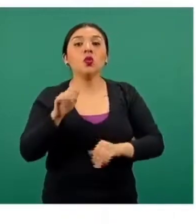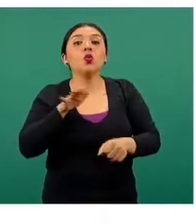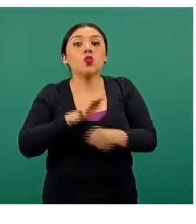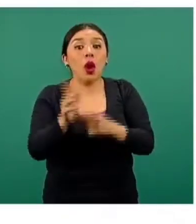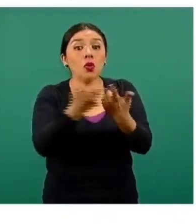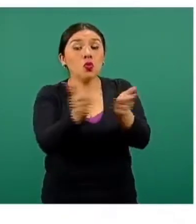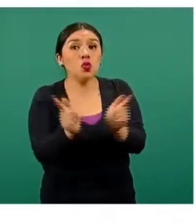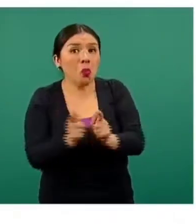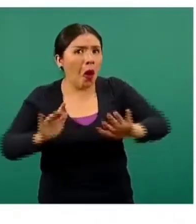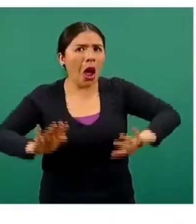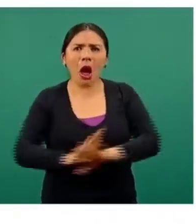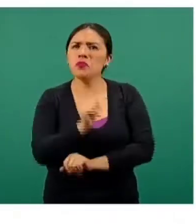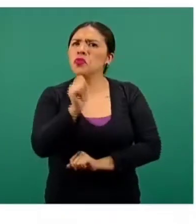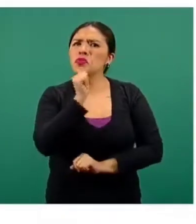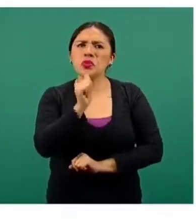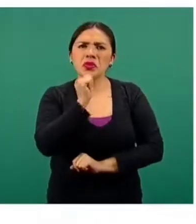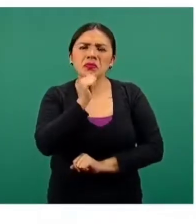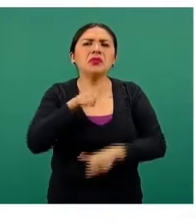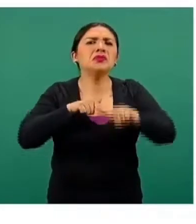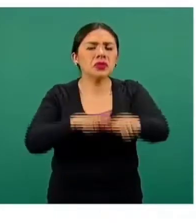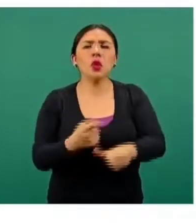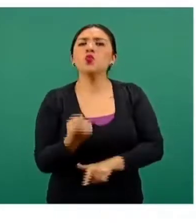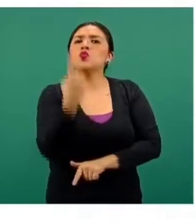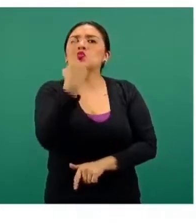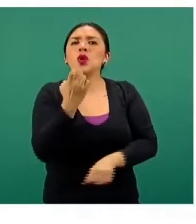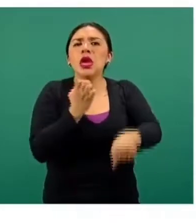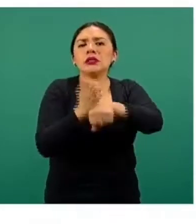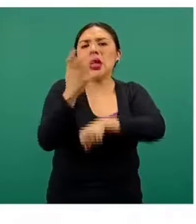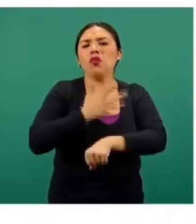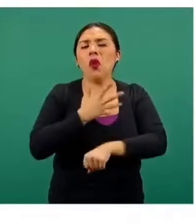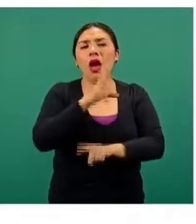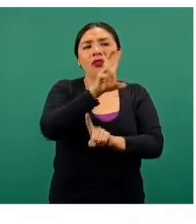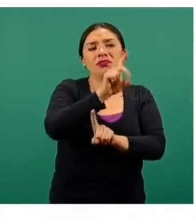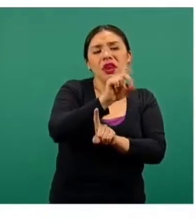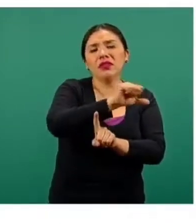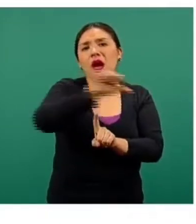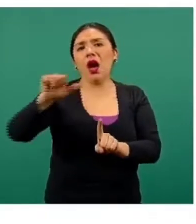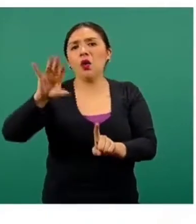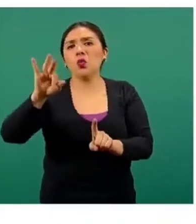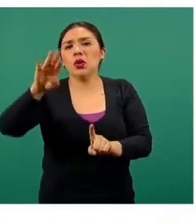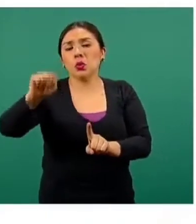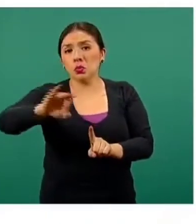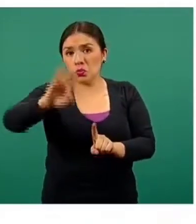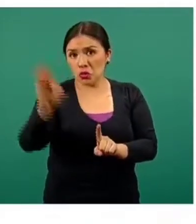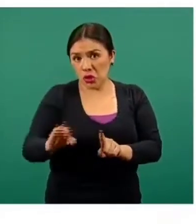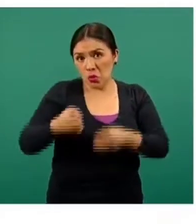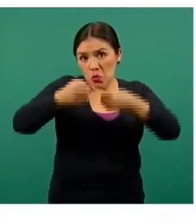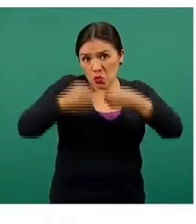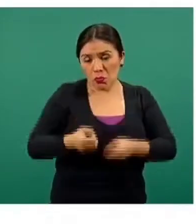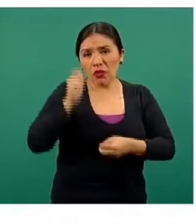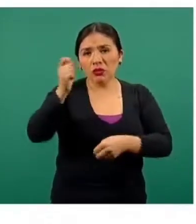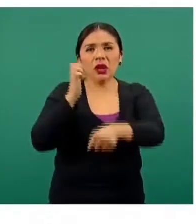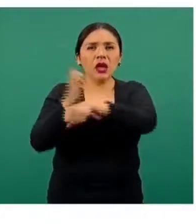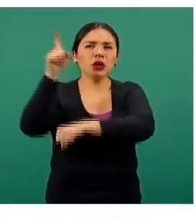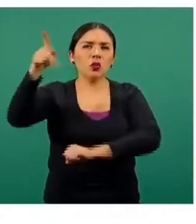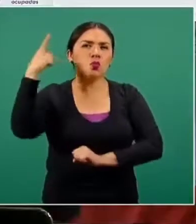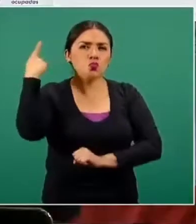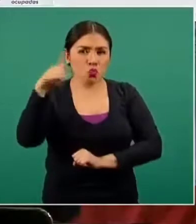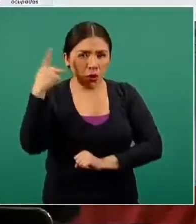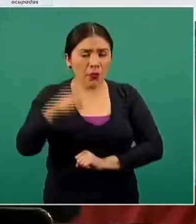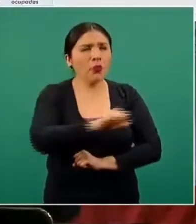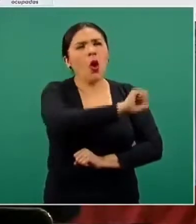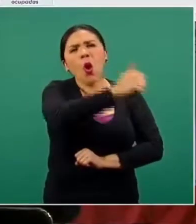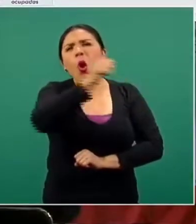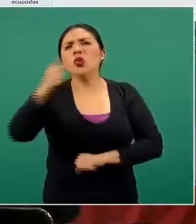no hemos tenido movimiento, seguimos teniendo una entidad que está entre 30 y 49%, que es el estado de Puebla, y todas